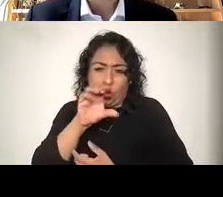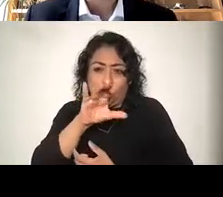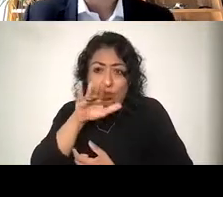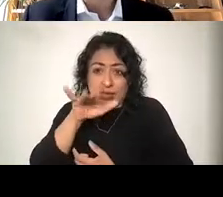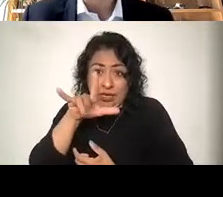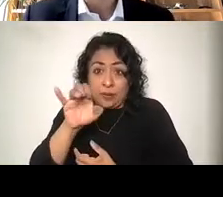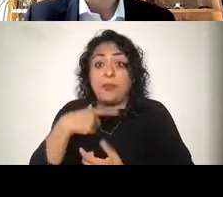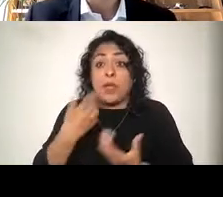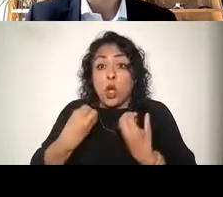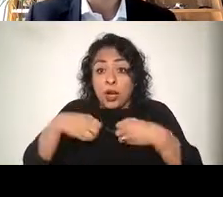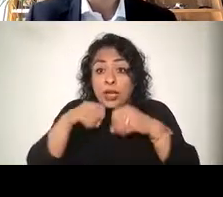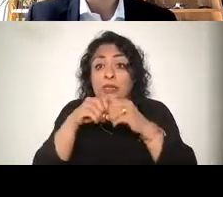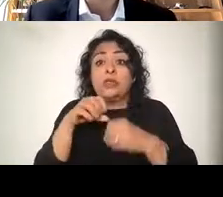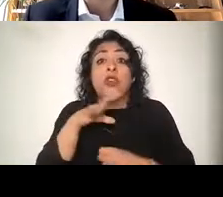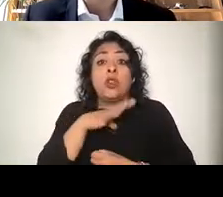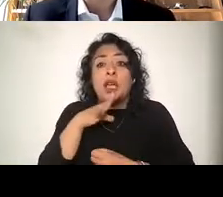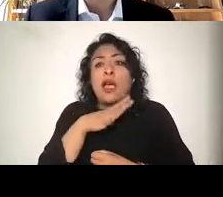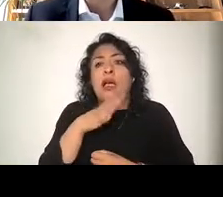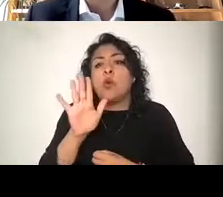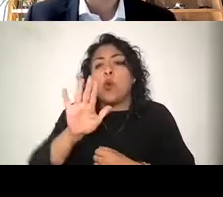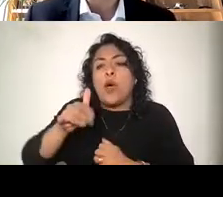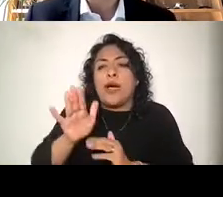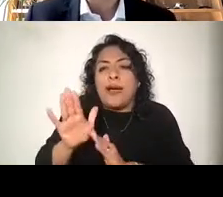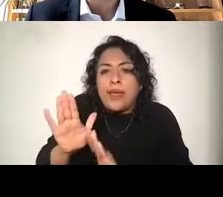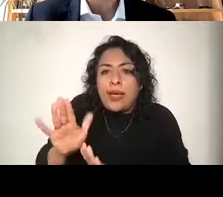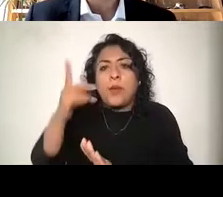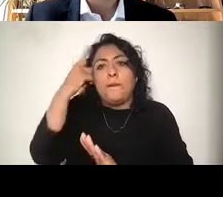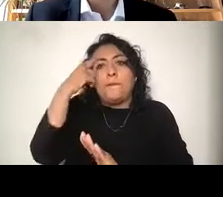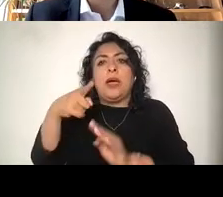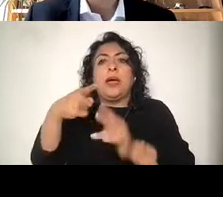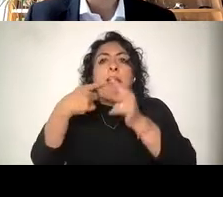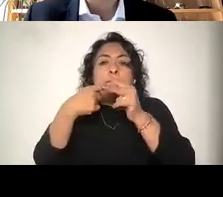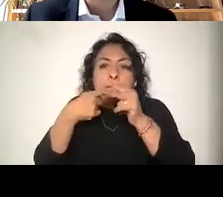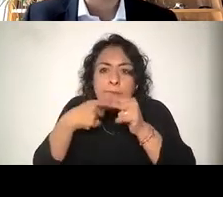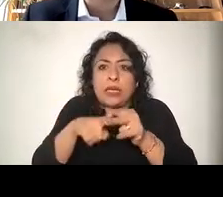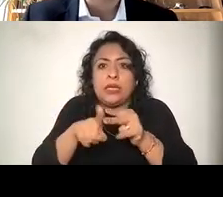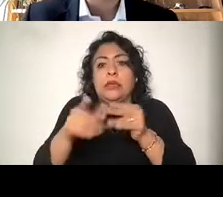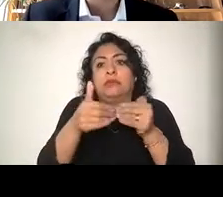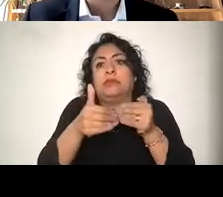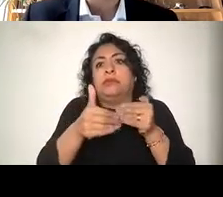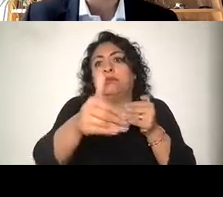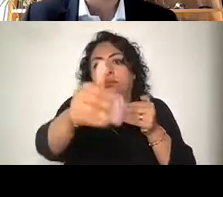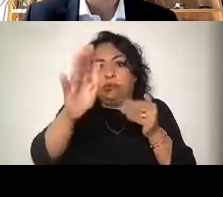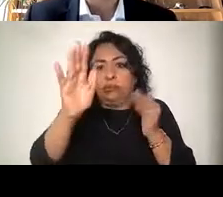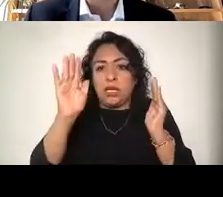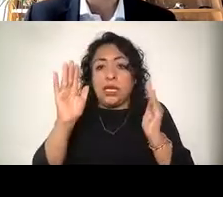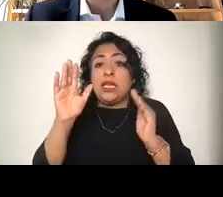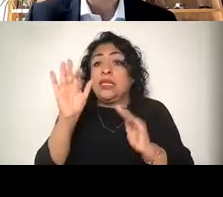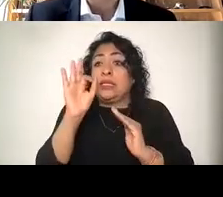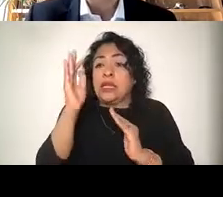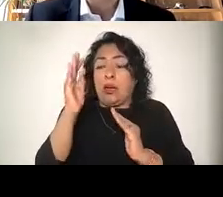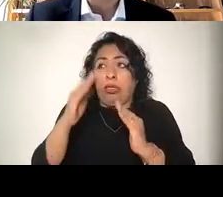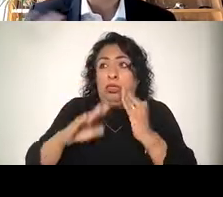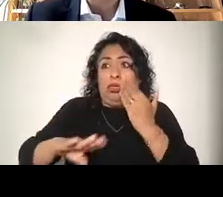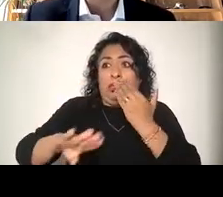tener un colchón mejor para iniciar esta situación, que no disminuir el impacto